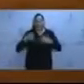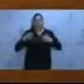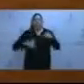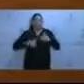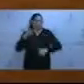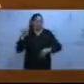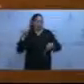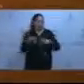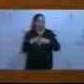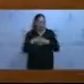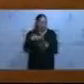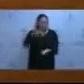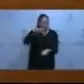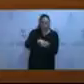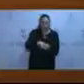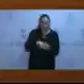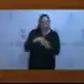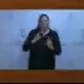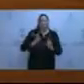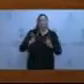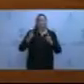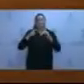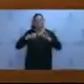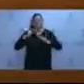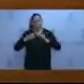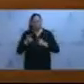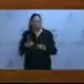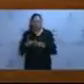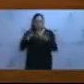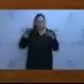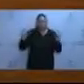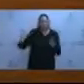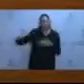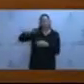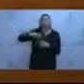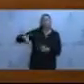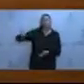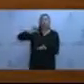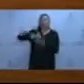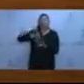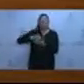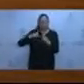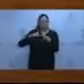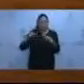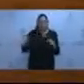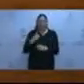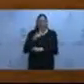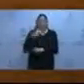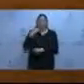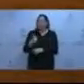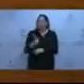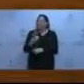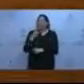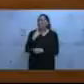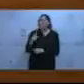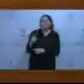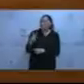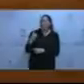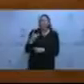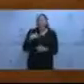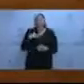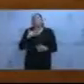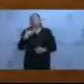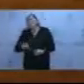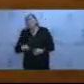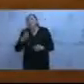las principales infraestructuras del área central. Es muy difícil y aventurado ofrecer previsiones de operaciones en